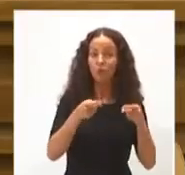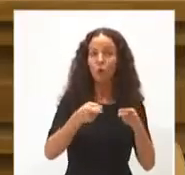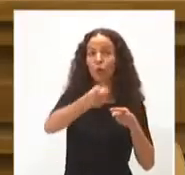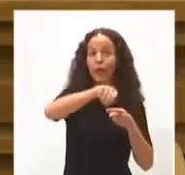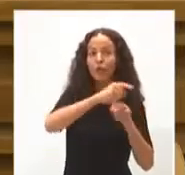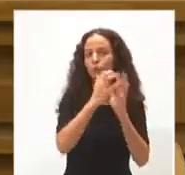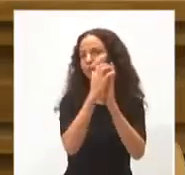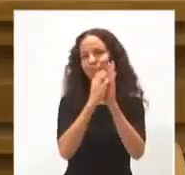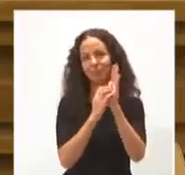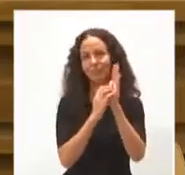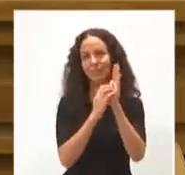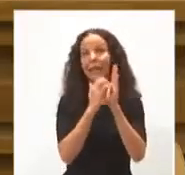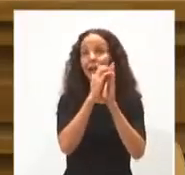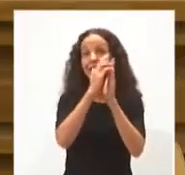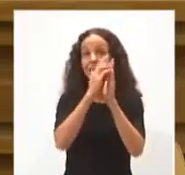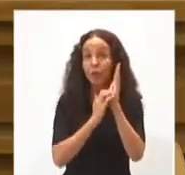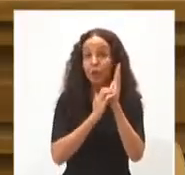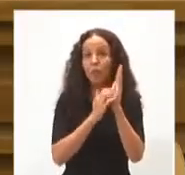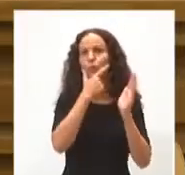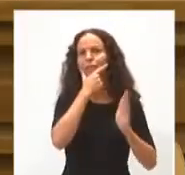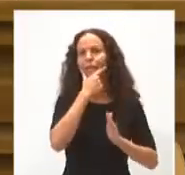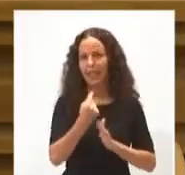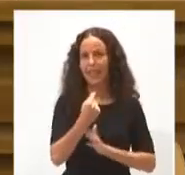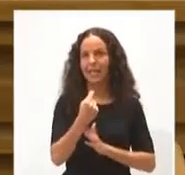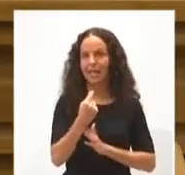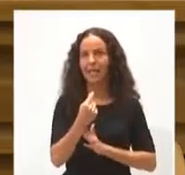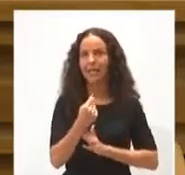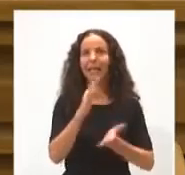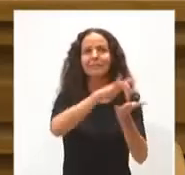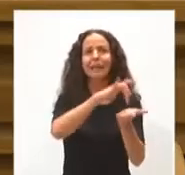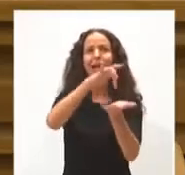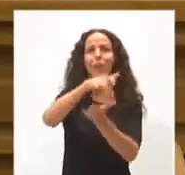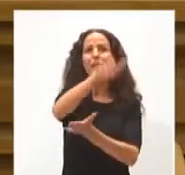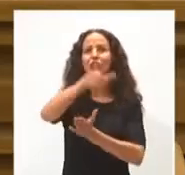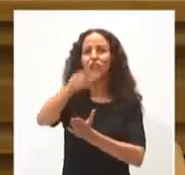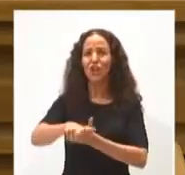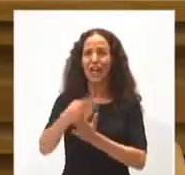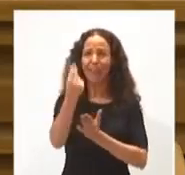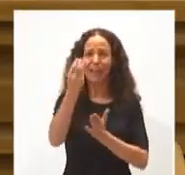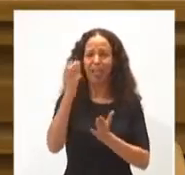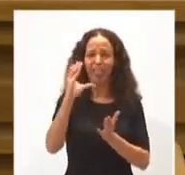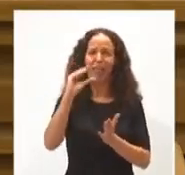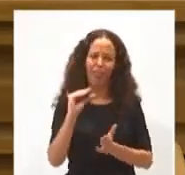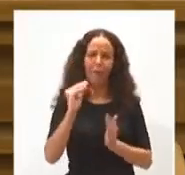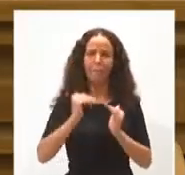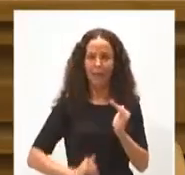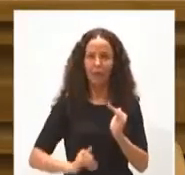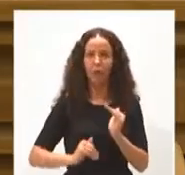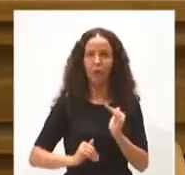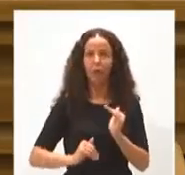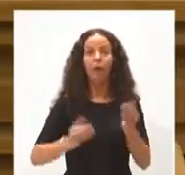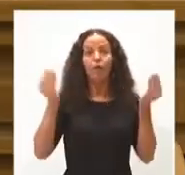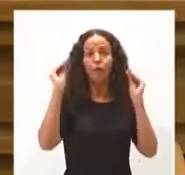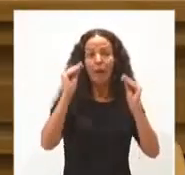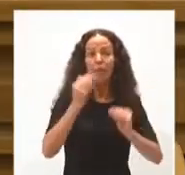deducción sencilla que va a llegar a la gente con menos renta que va a ayudar a tener formación de 0-3 años